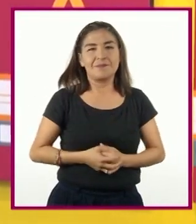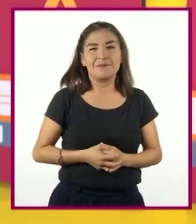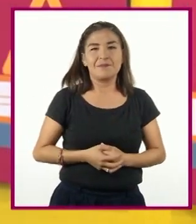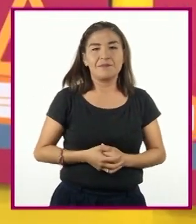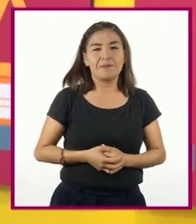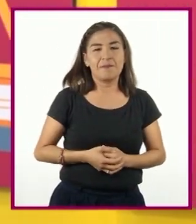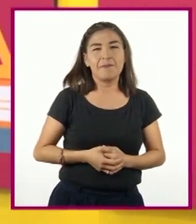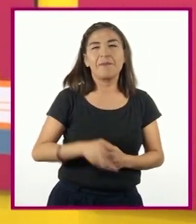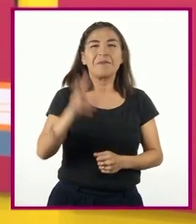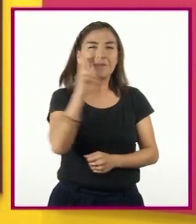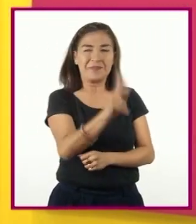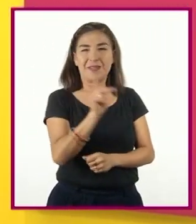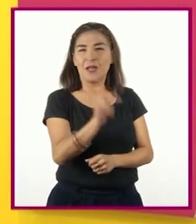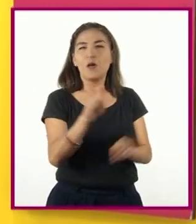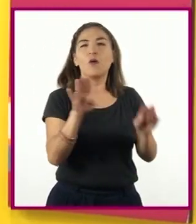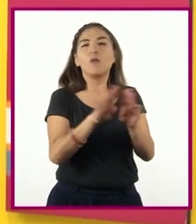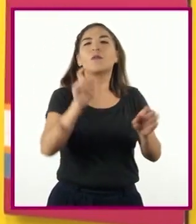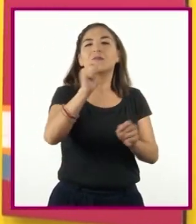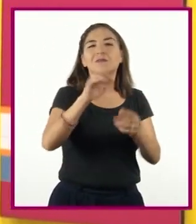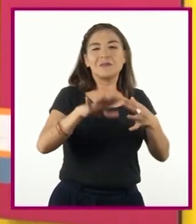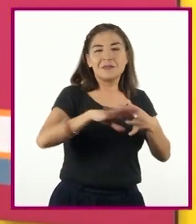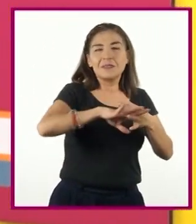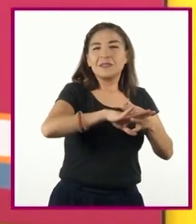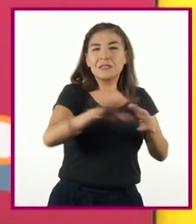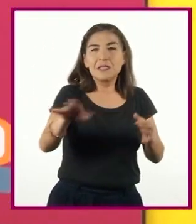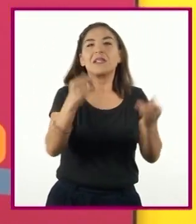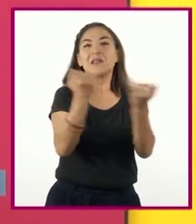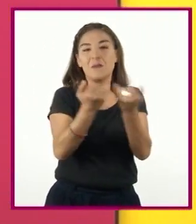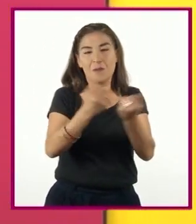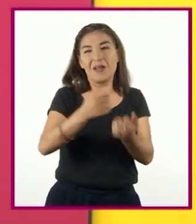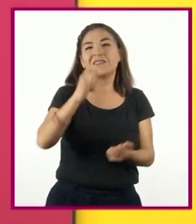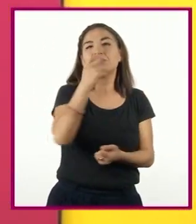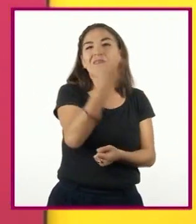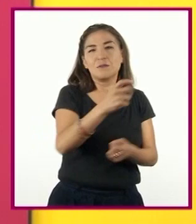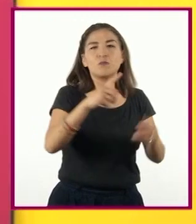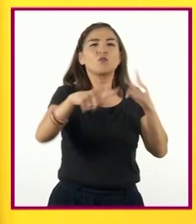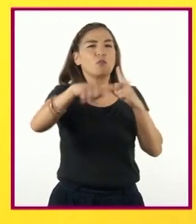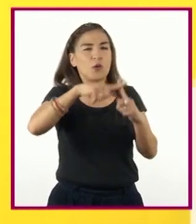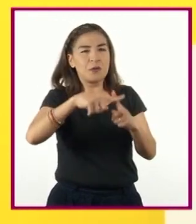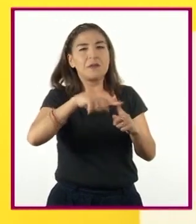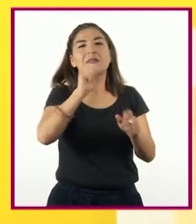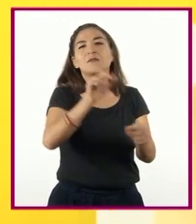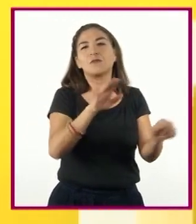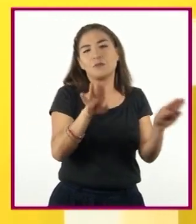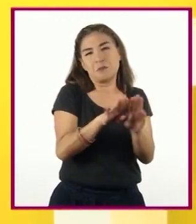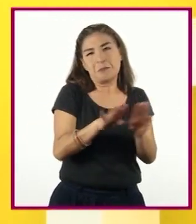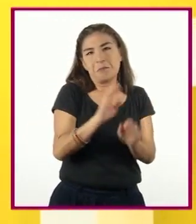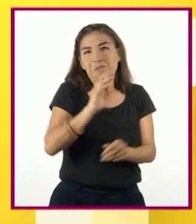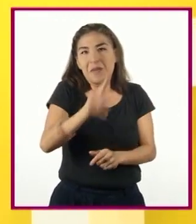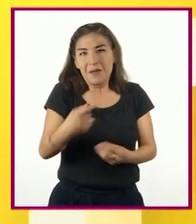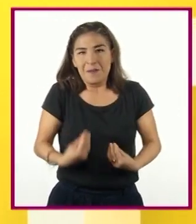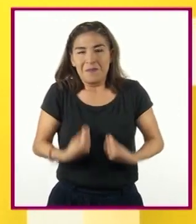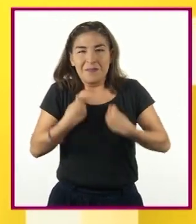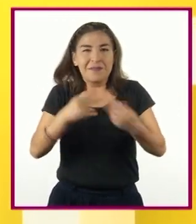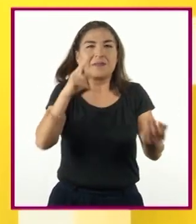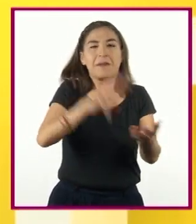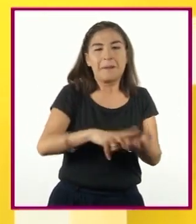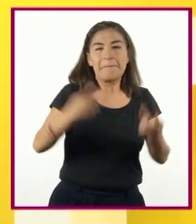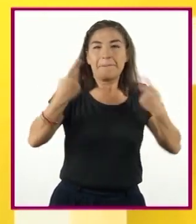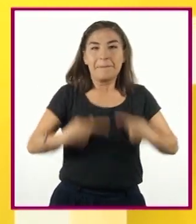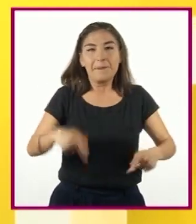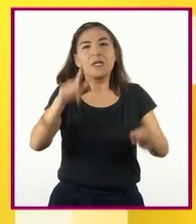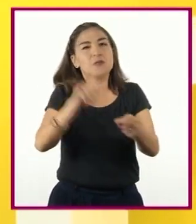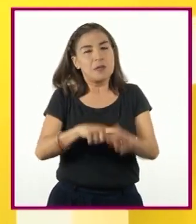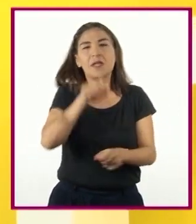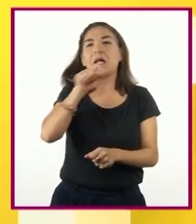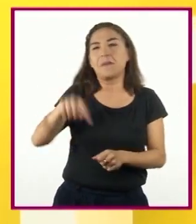Aunque aparentemente la migración también tiene consecuencias positivas como mejorar la calidad de vida personal y de la